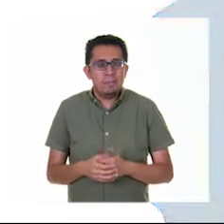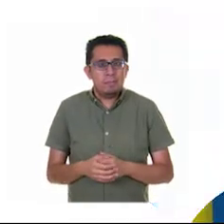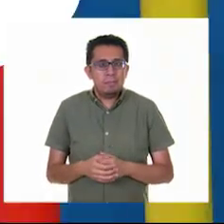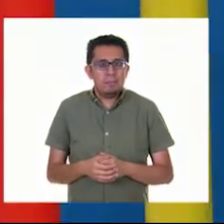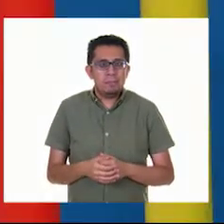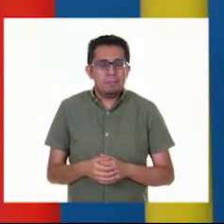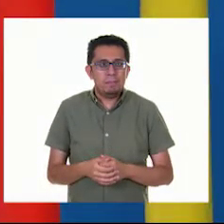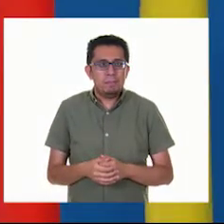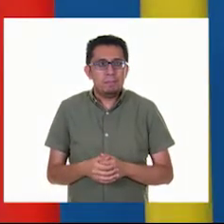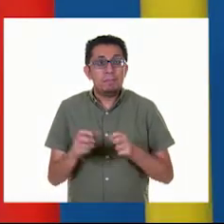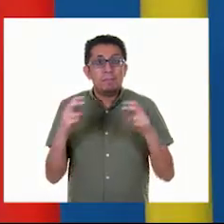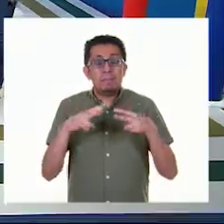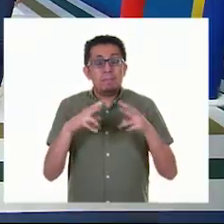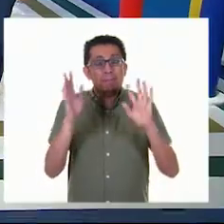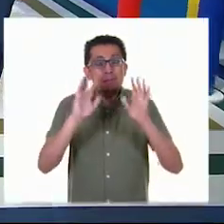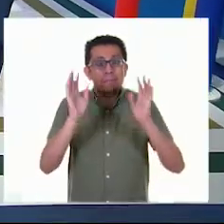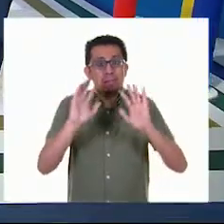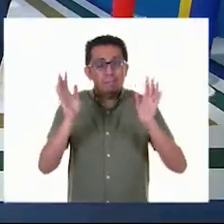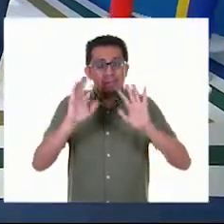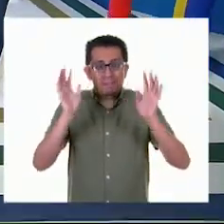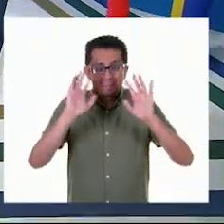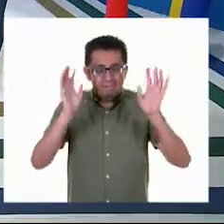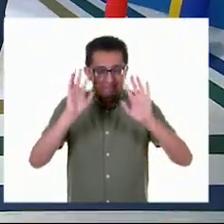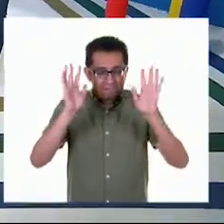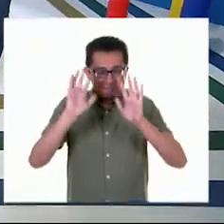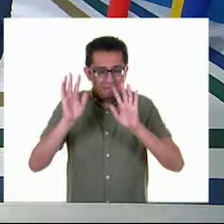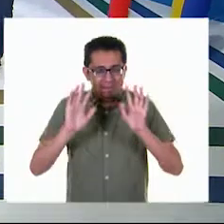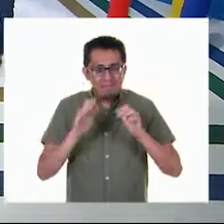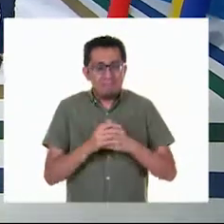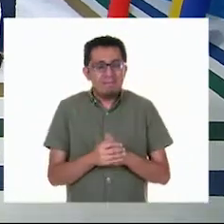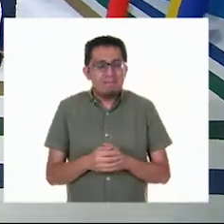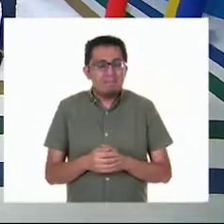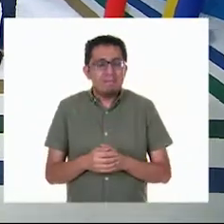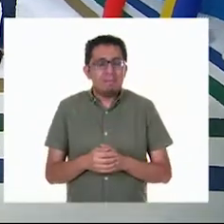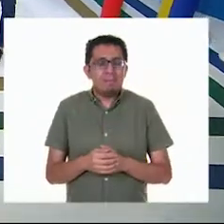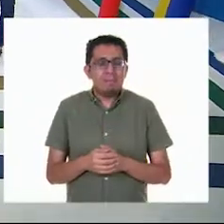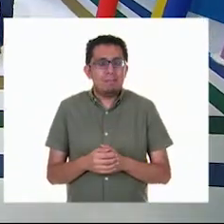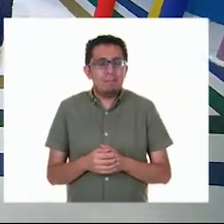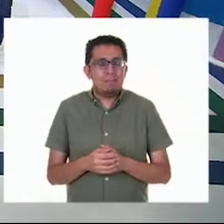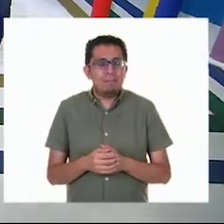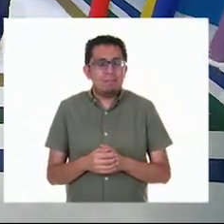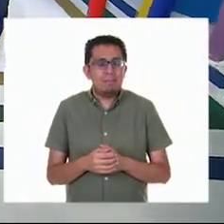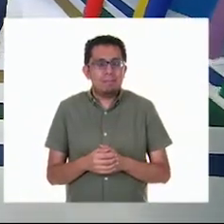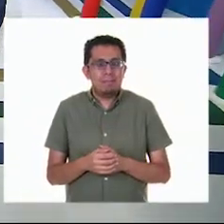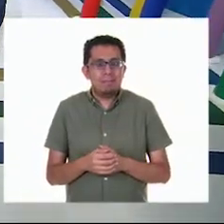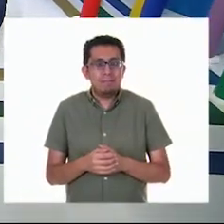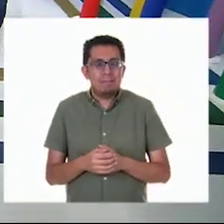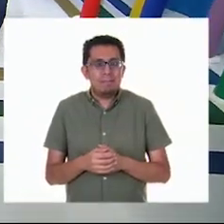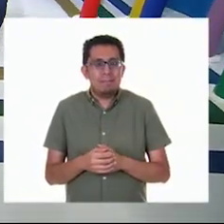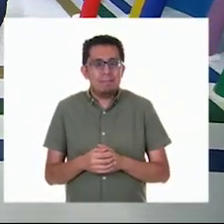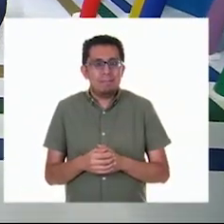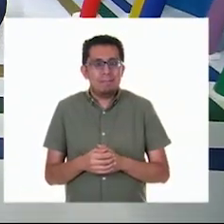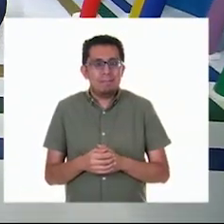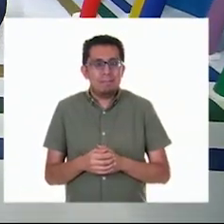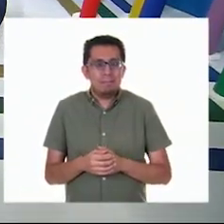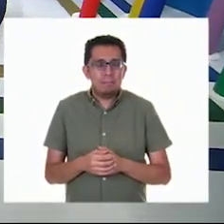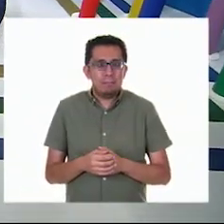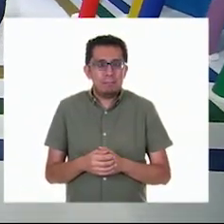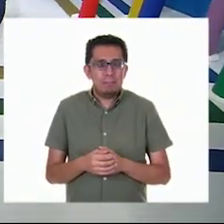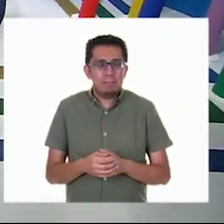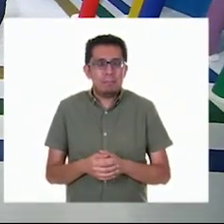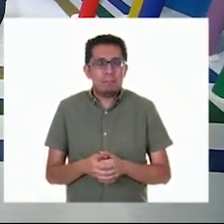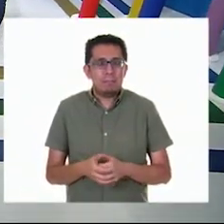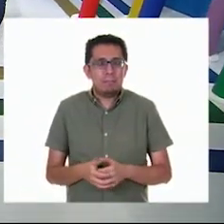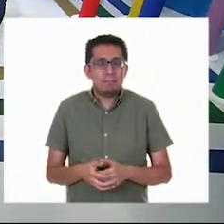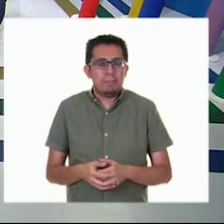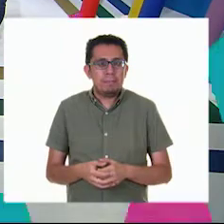aprendeencasa.sep.gob.mx. ¡Nos vemos! ¡Dios! ¡Hasta pronto! ¡A brincar! ¡A brincar! ¡A brincar!